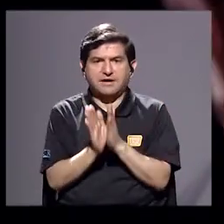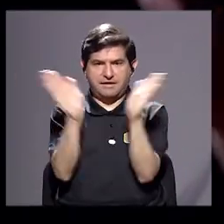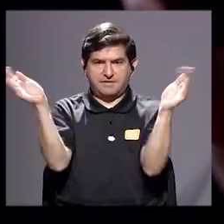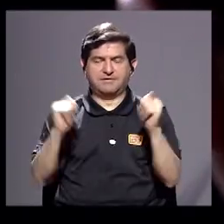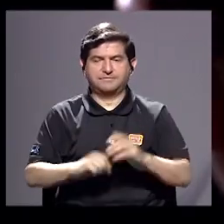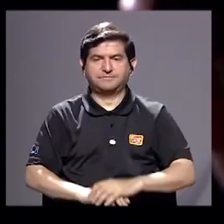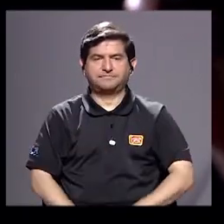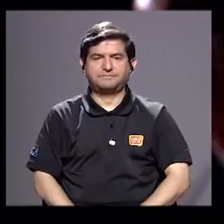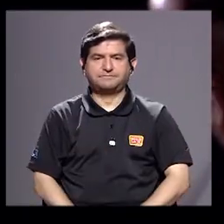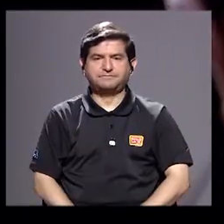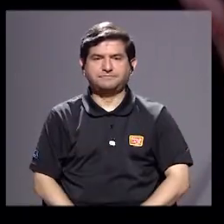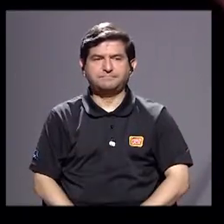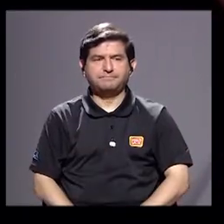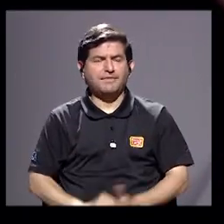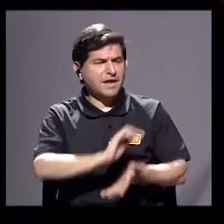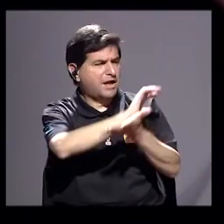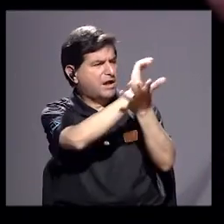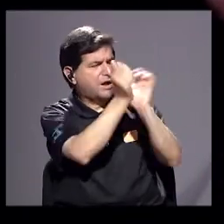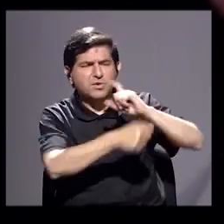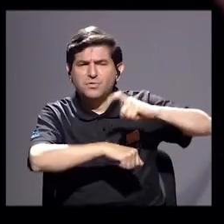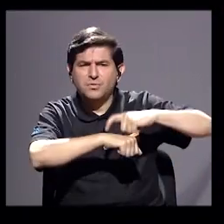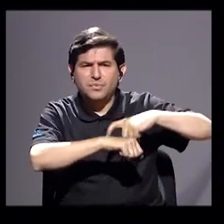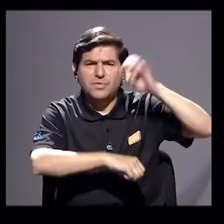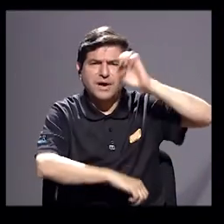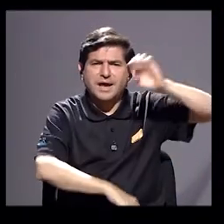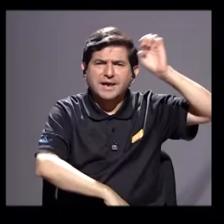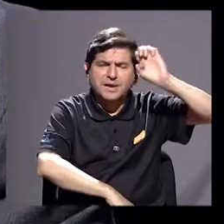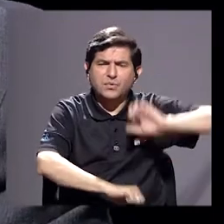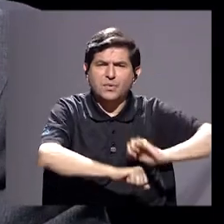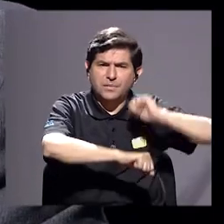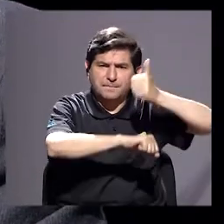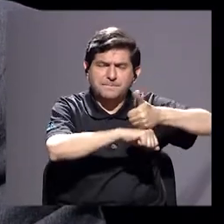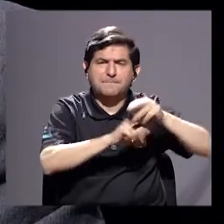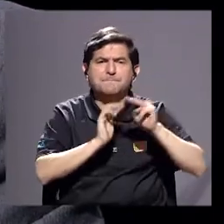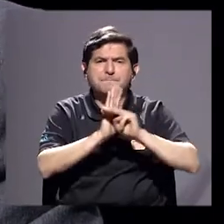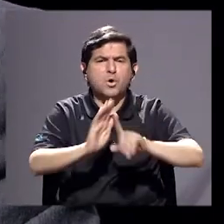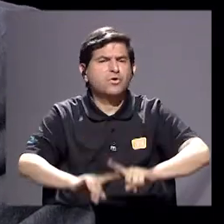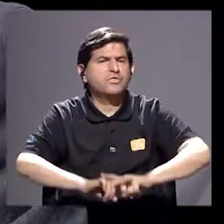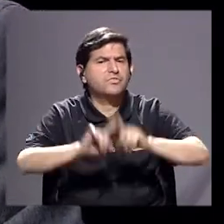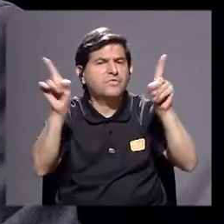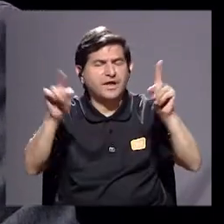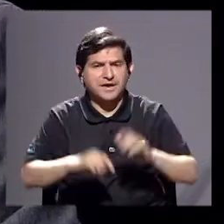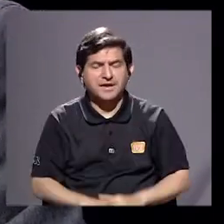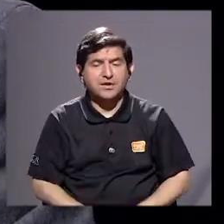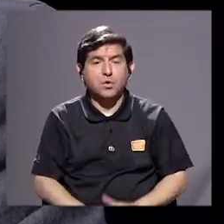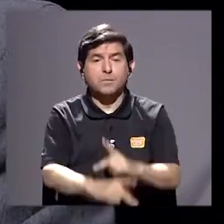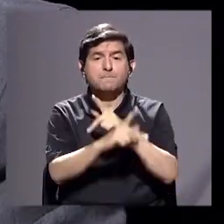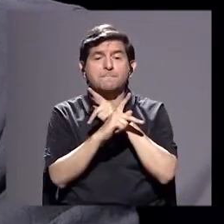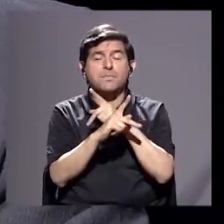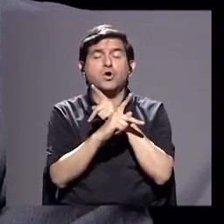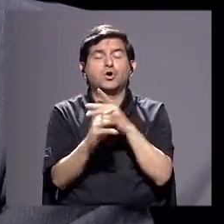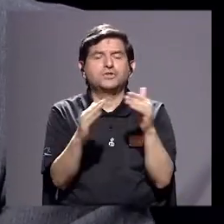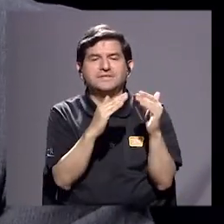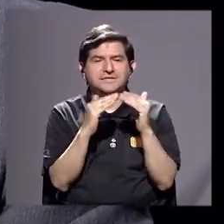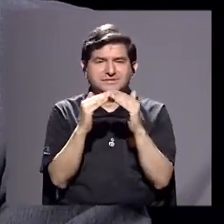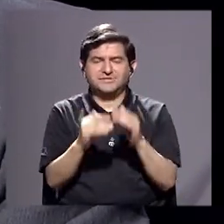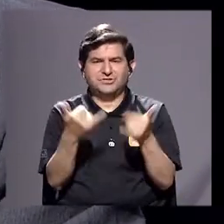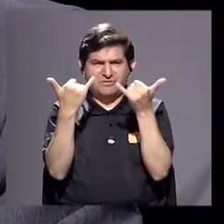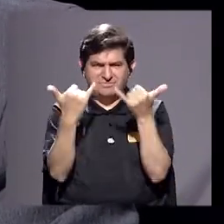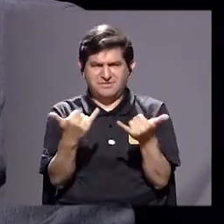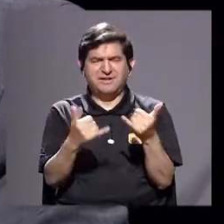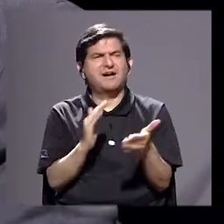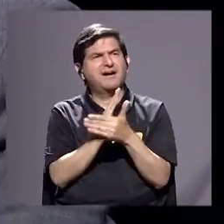conforme pasó el tiempo sobre todo en europa se fueron creando modelos distintos que se llamaron protección civil que ya consideraban la